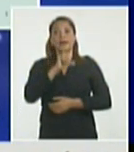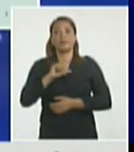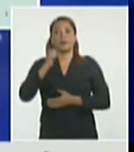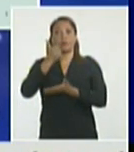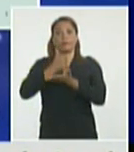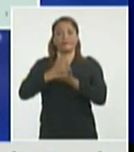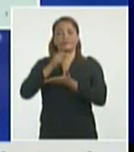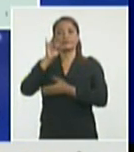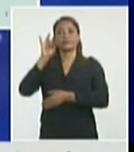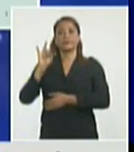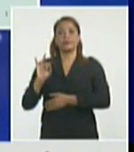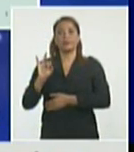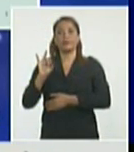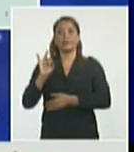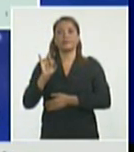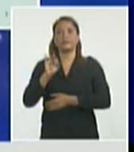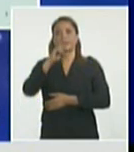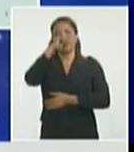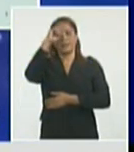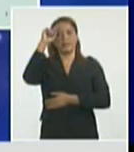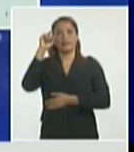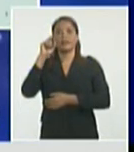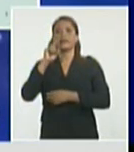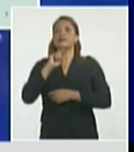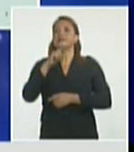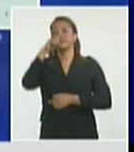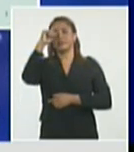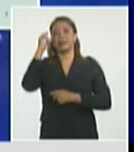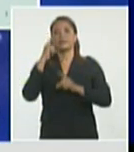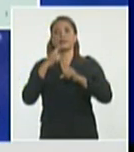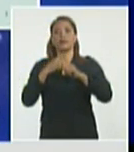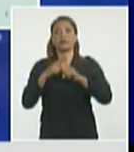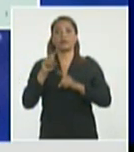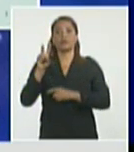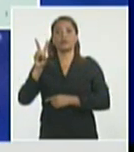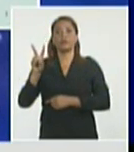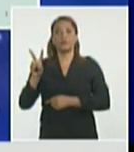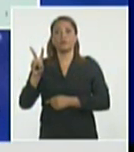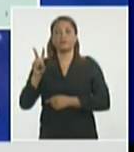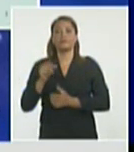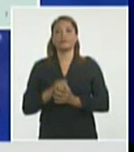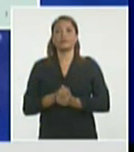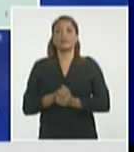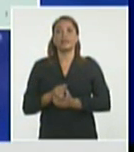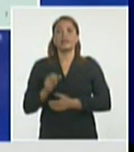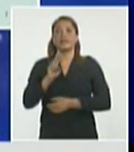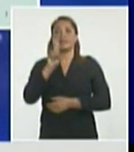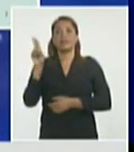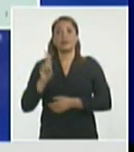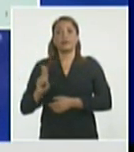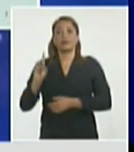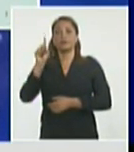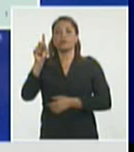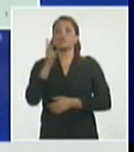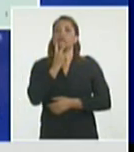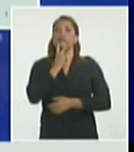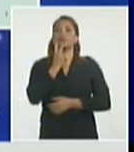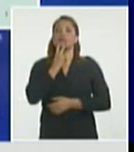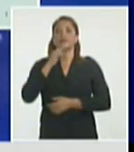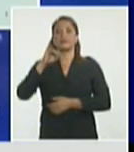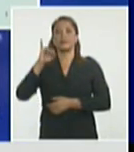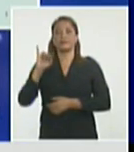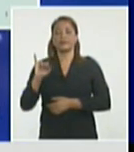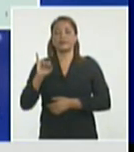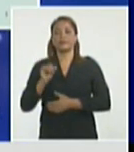ayer. Municipio Camagüey con 7, Vertientes con 6, Santa Cruz del Sur con 2, y